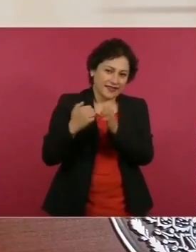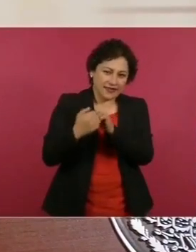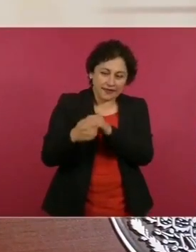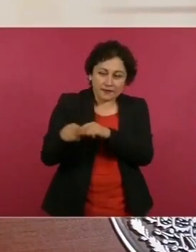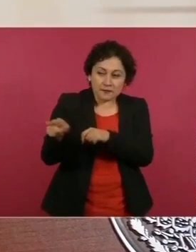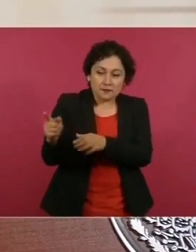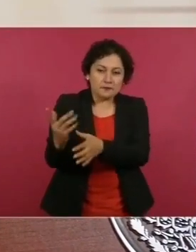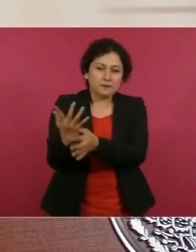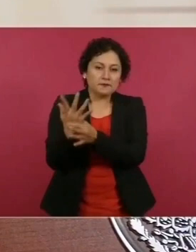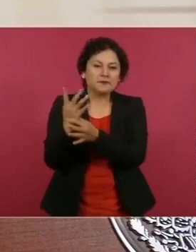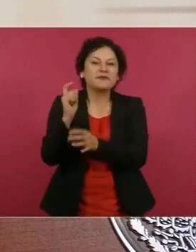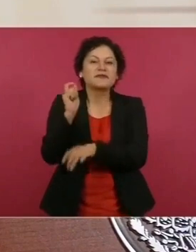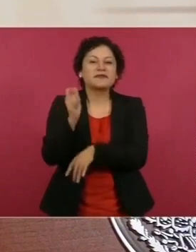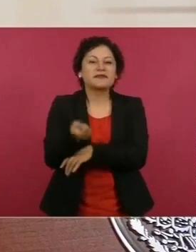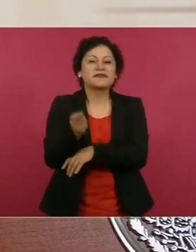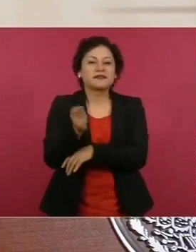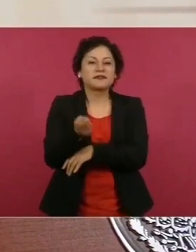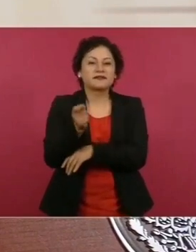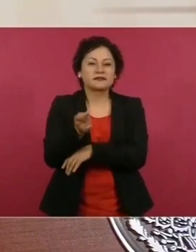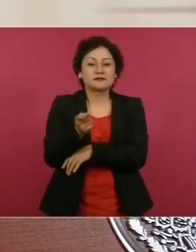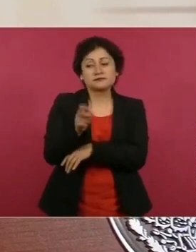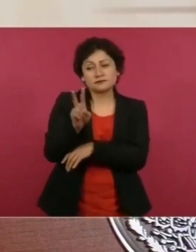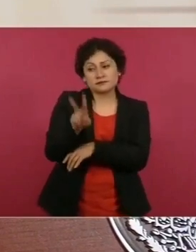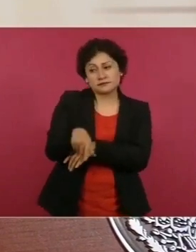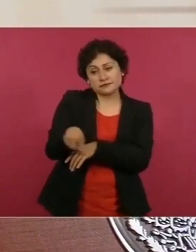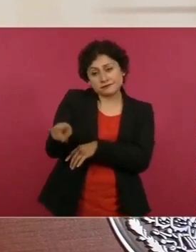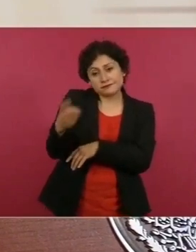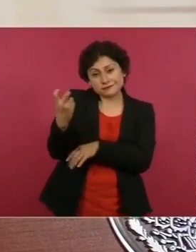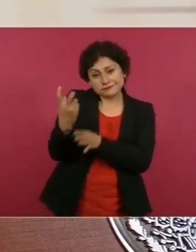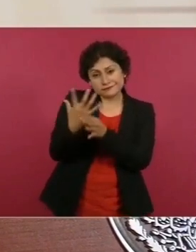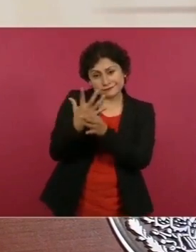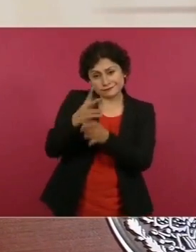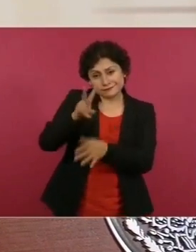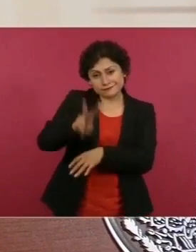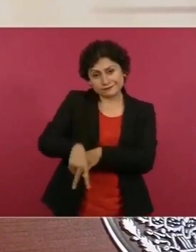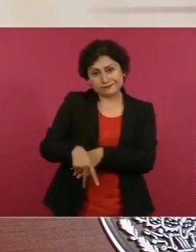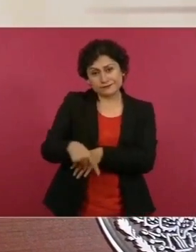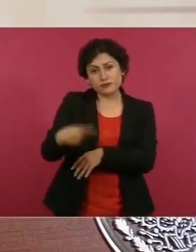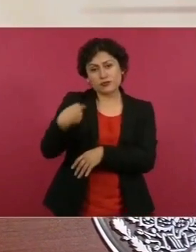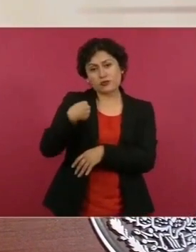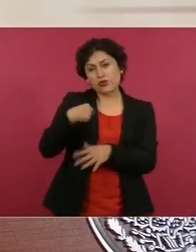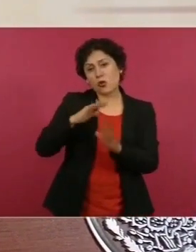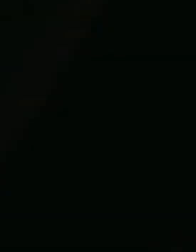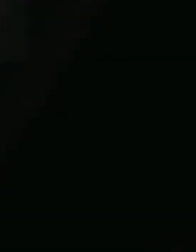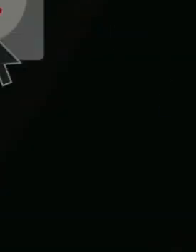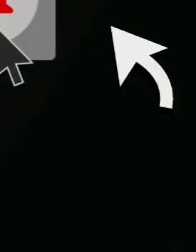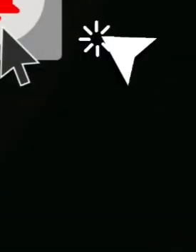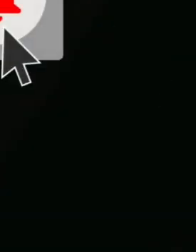un poco de razón, ya estoy chocheando.